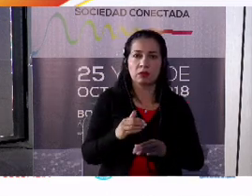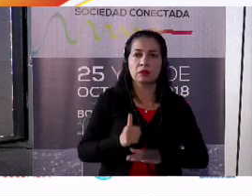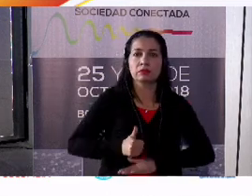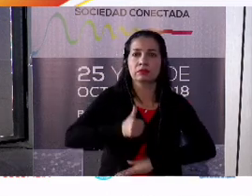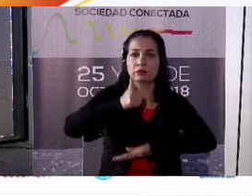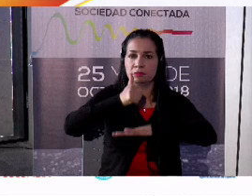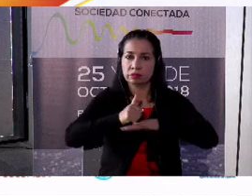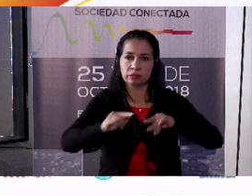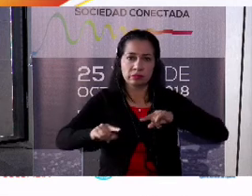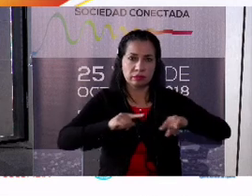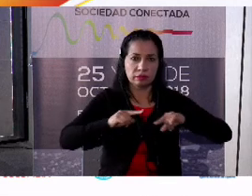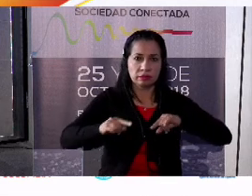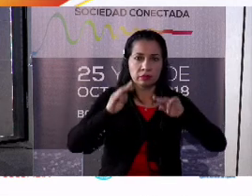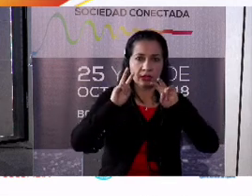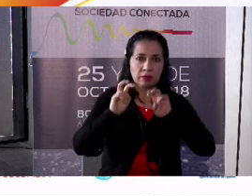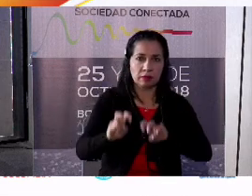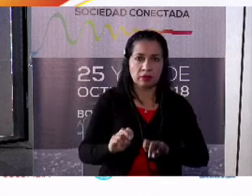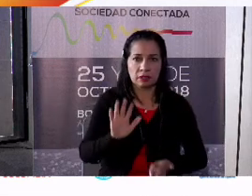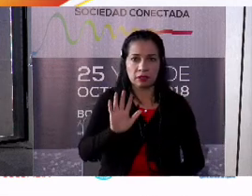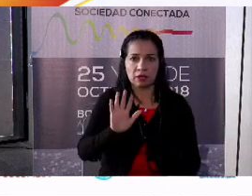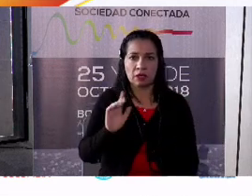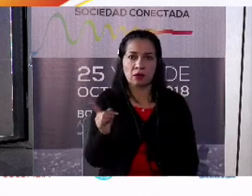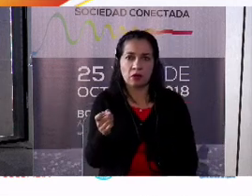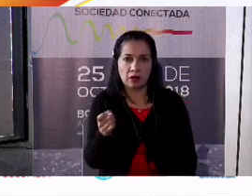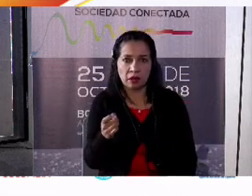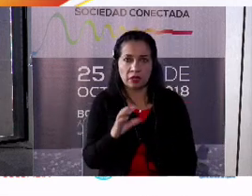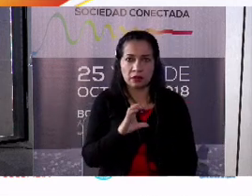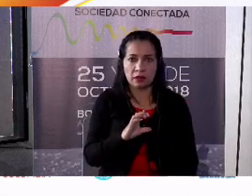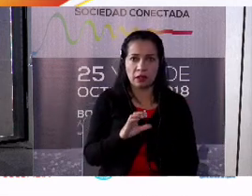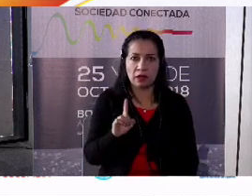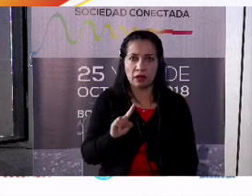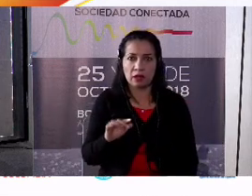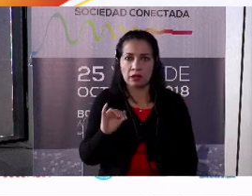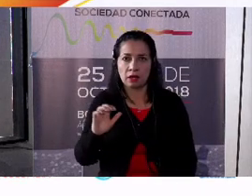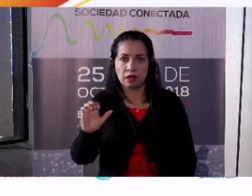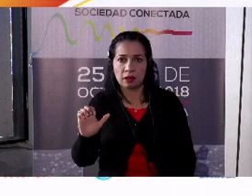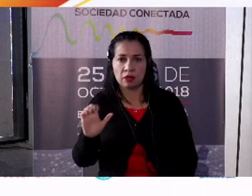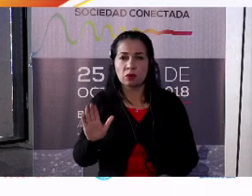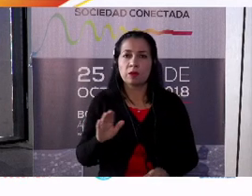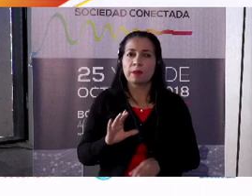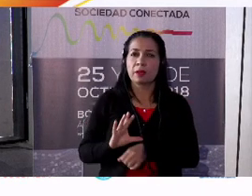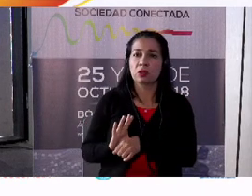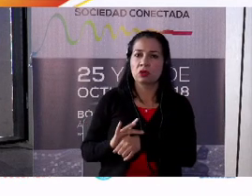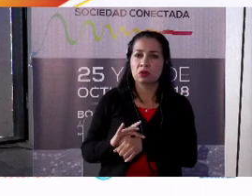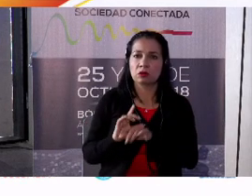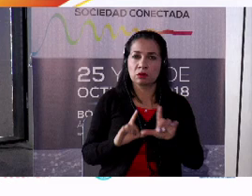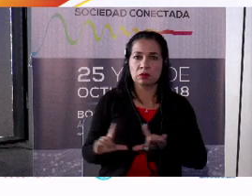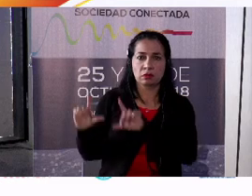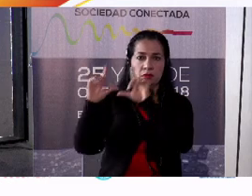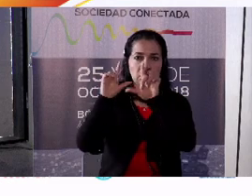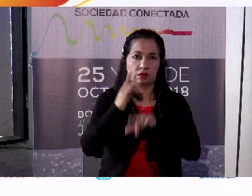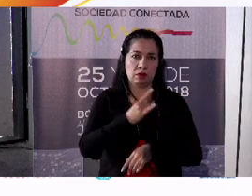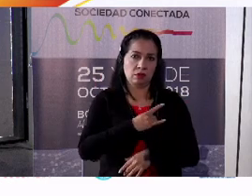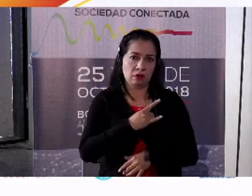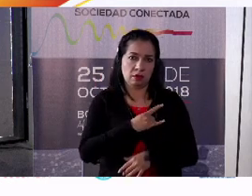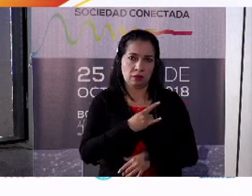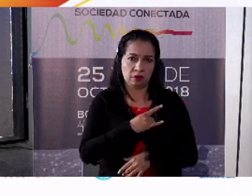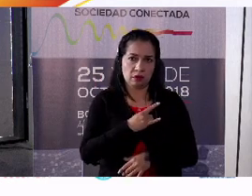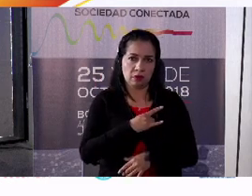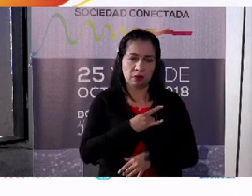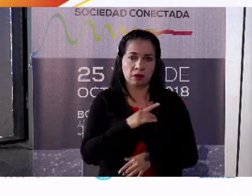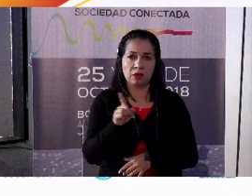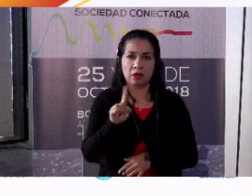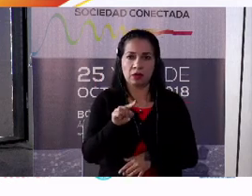5g en el csir tiene un doctorado de la Universidad de link coping en